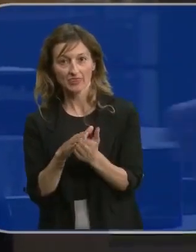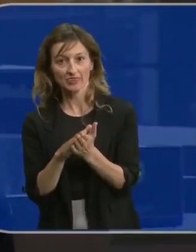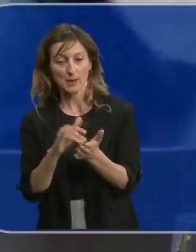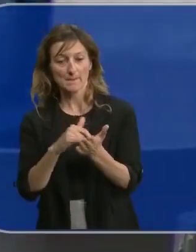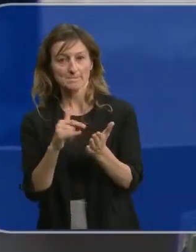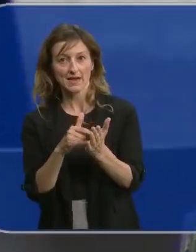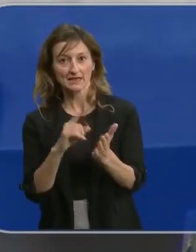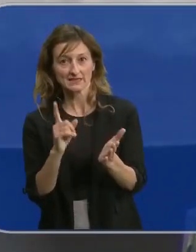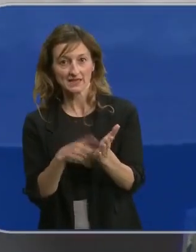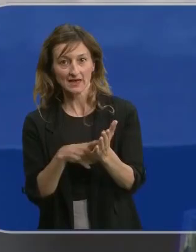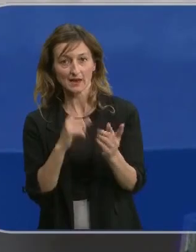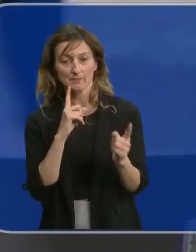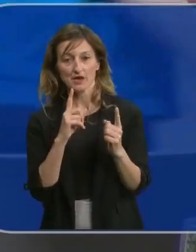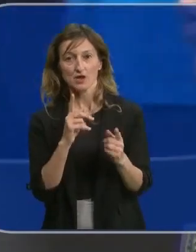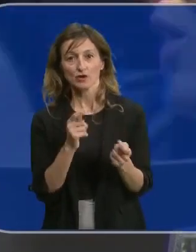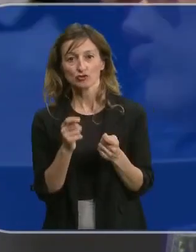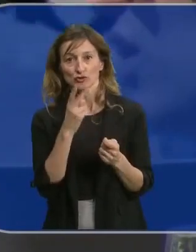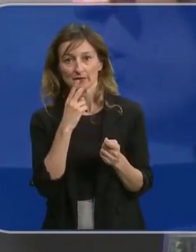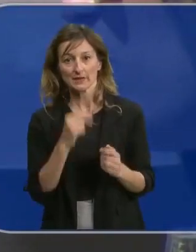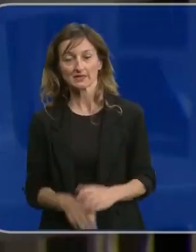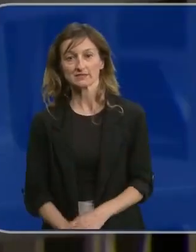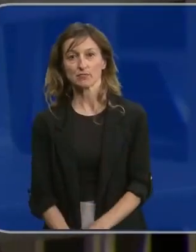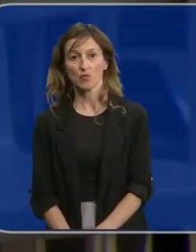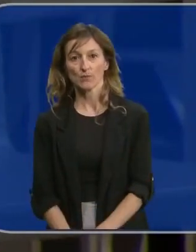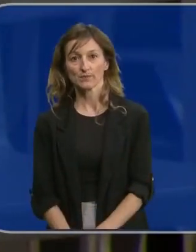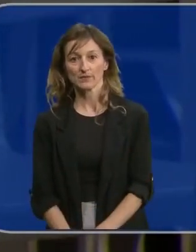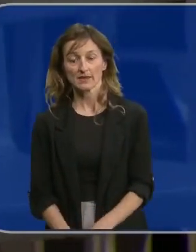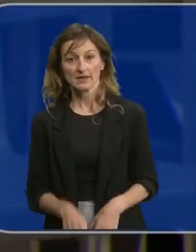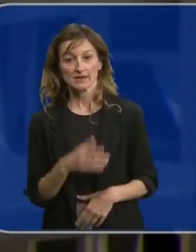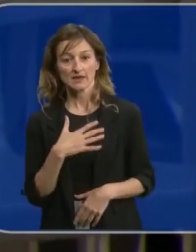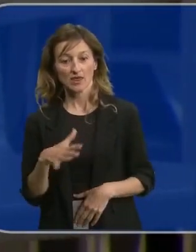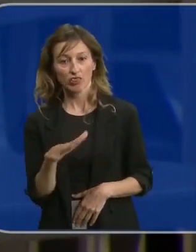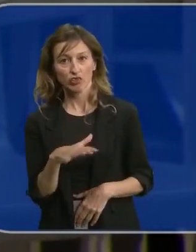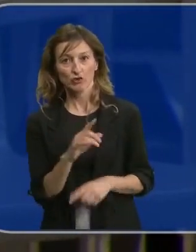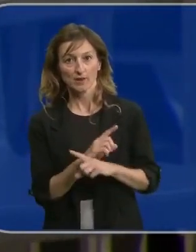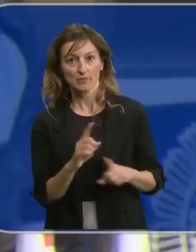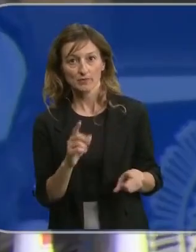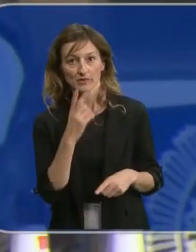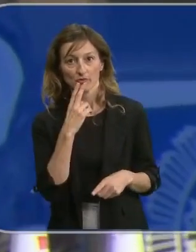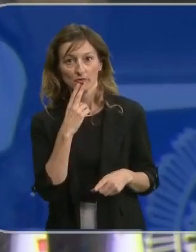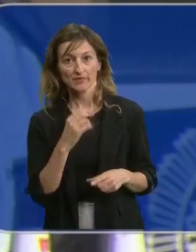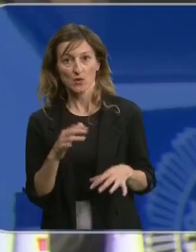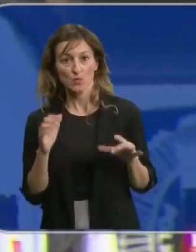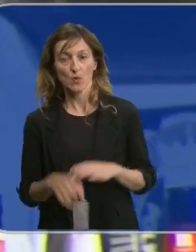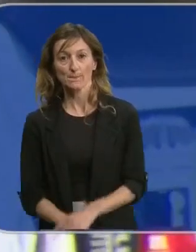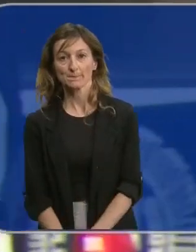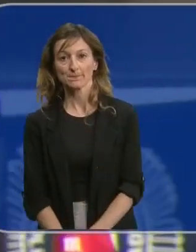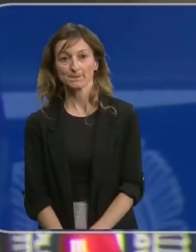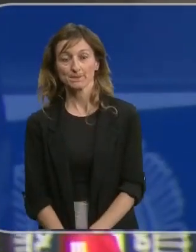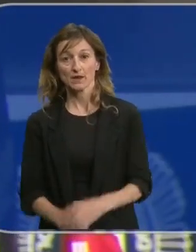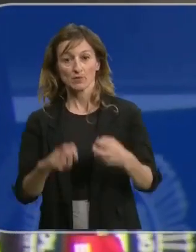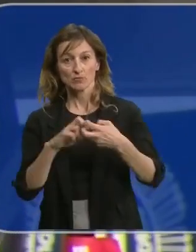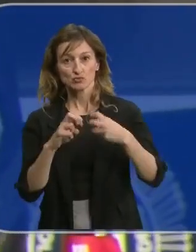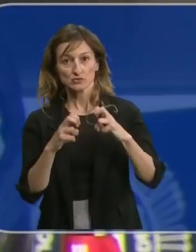plan integral para la prevención y control del tabaquismo cuando propuso ampliar los espacios libres de humo ahora la nueva propuesta de